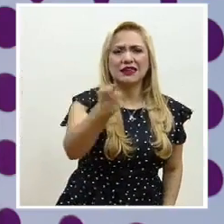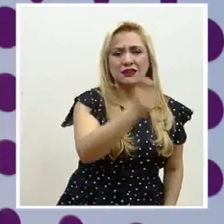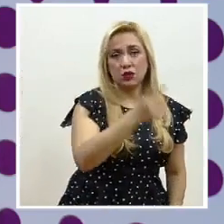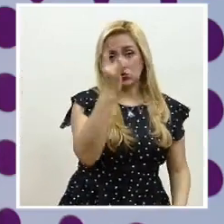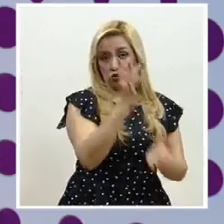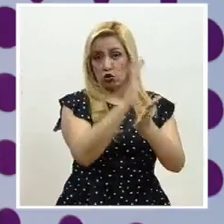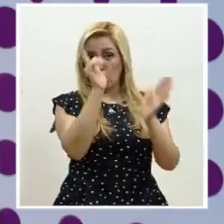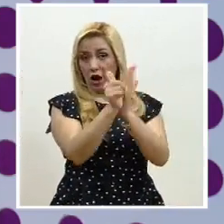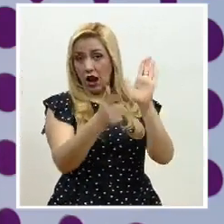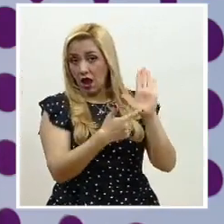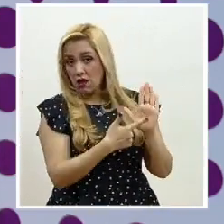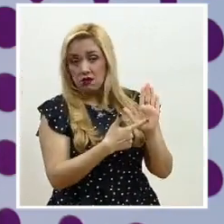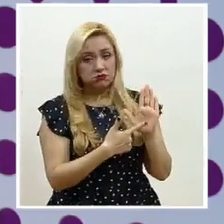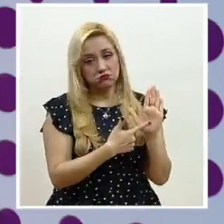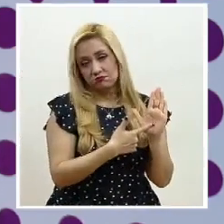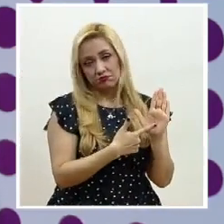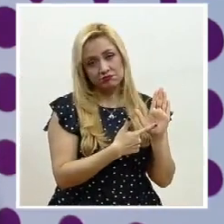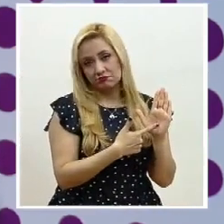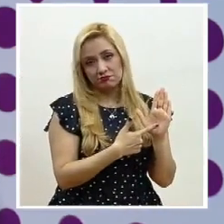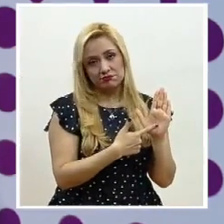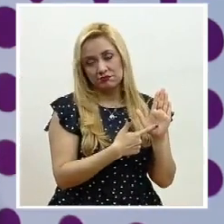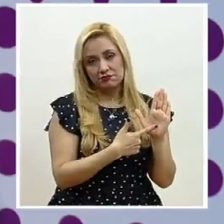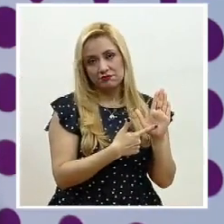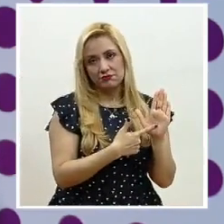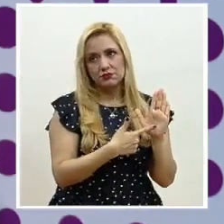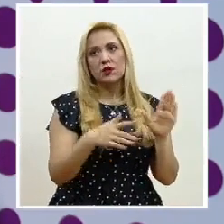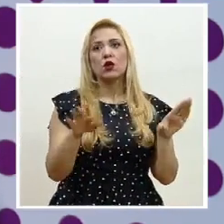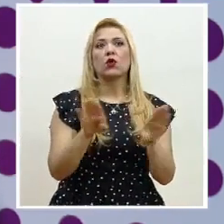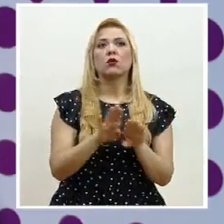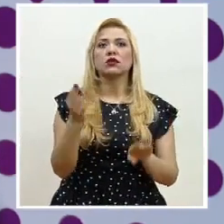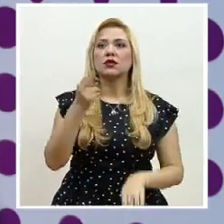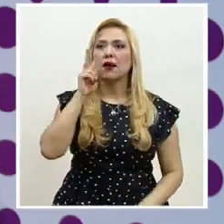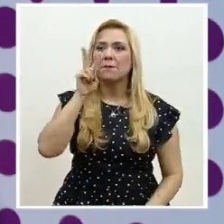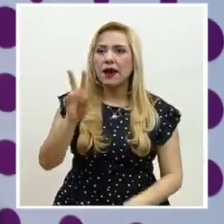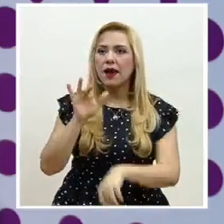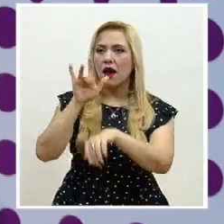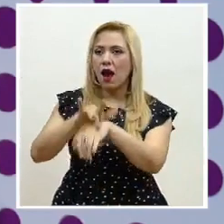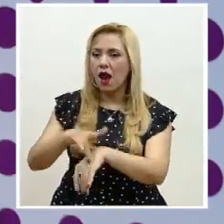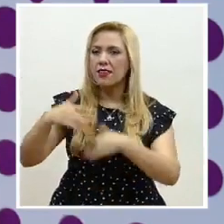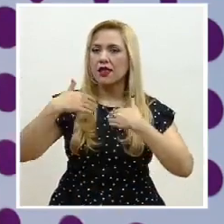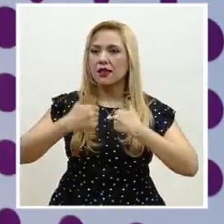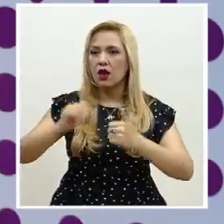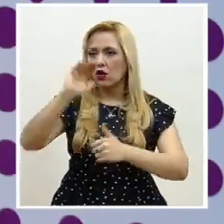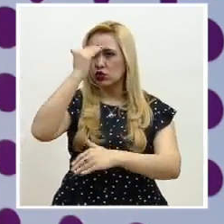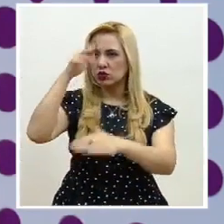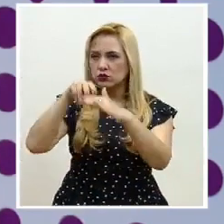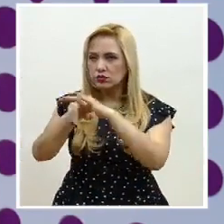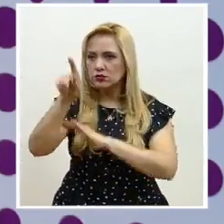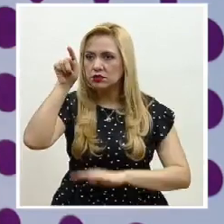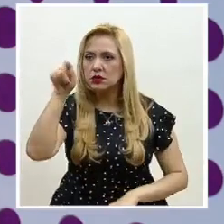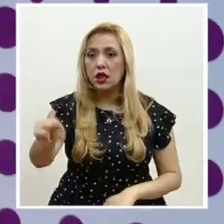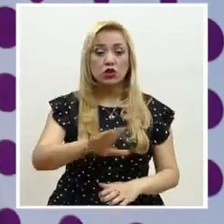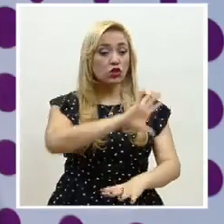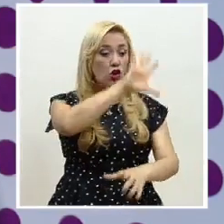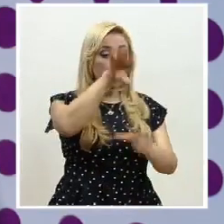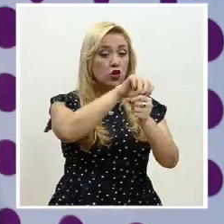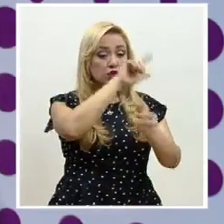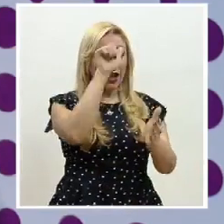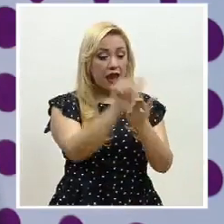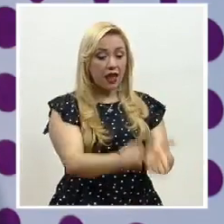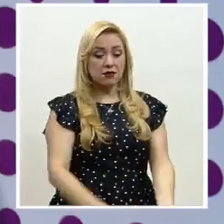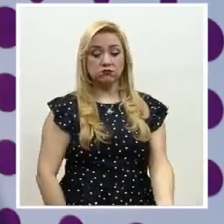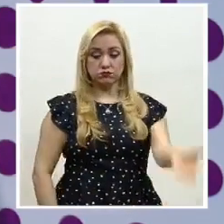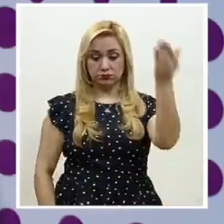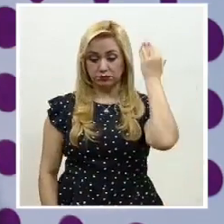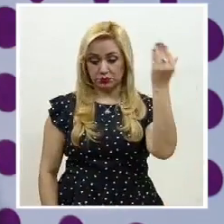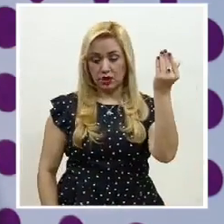la perspectiva del derecho. Las soluciones creativas se dan entendiendo que no todo es nada más el derecho. O sea, el derecho como fundamento,